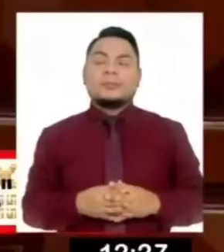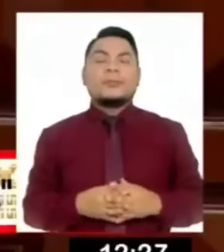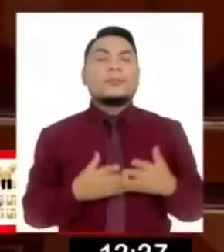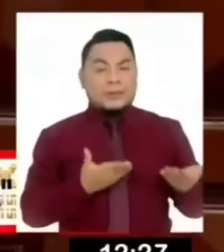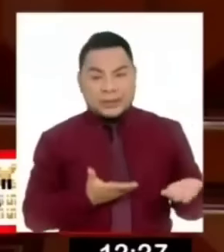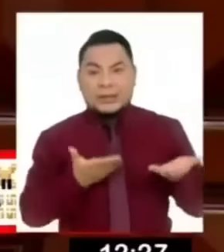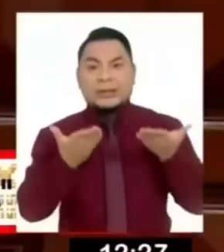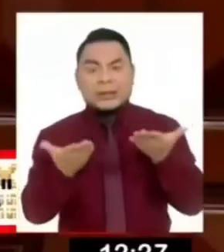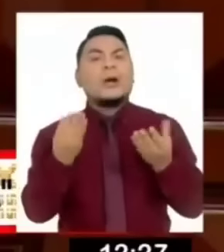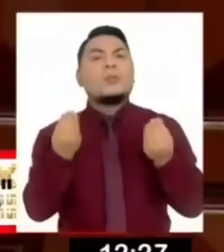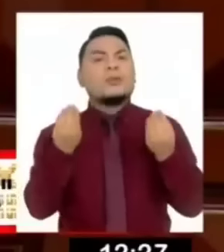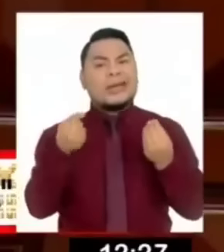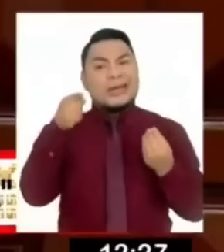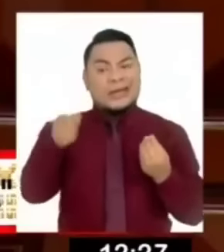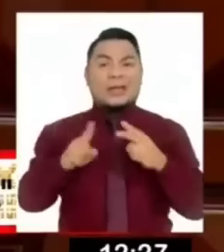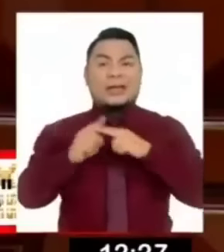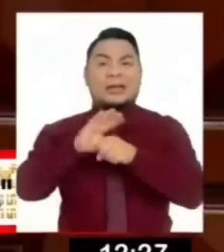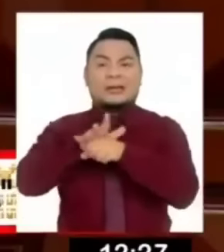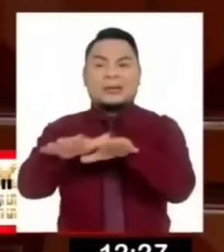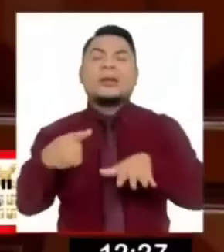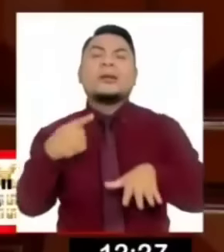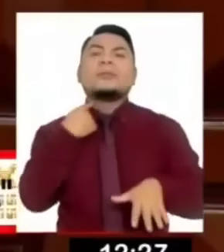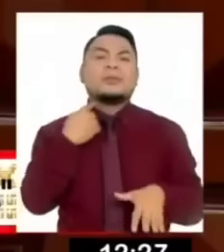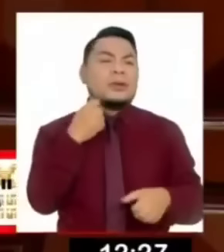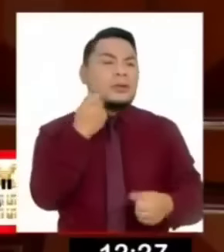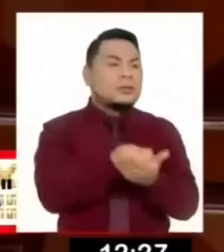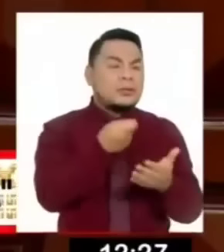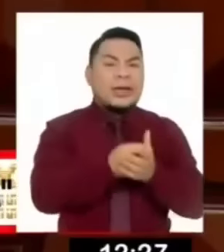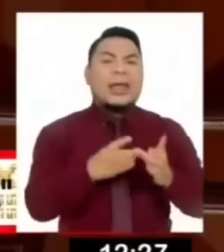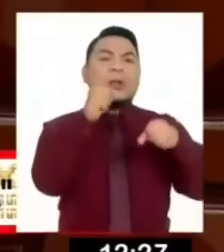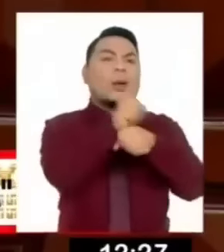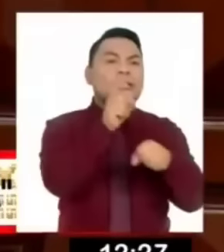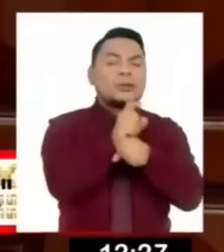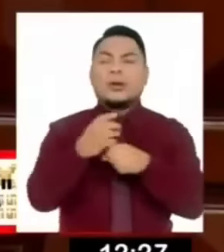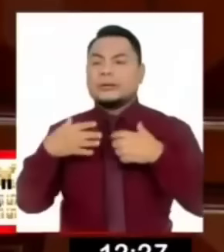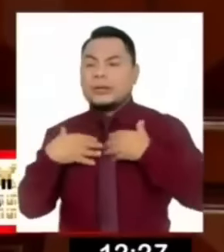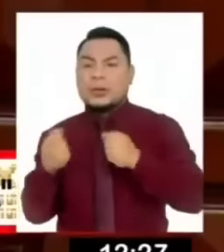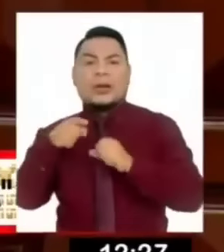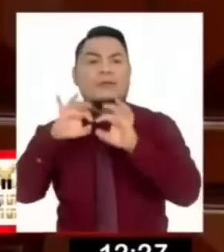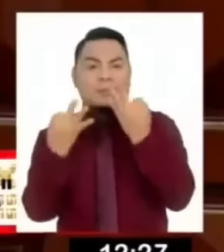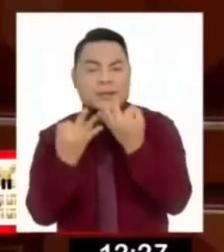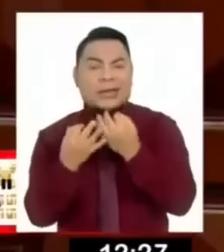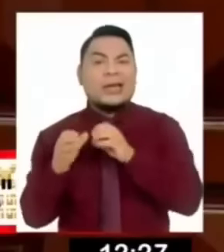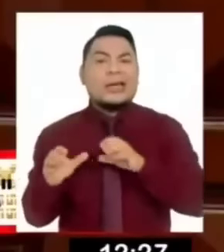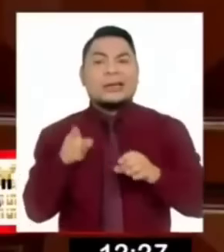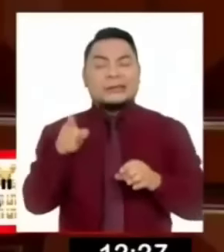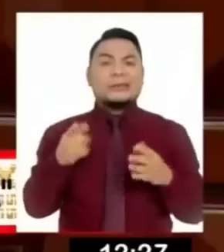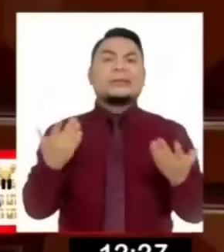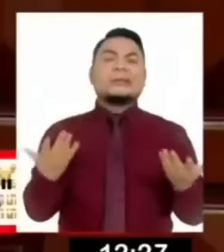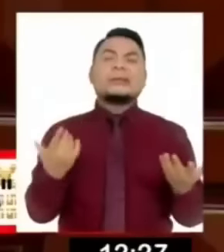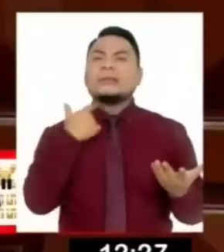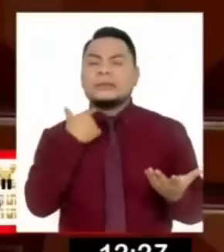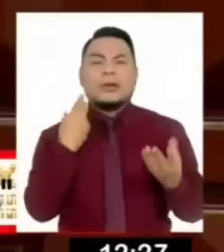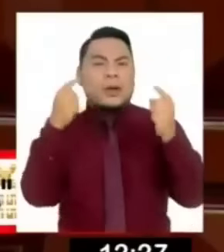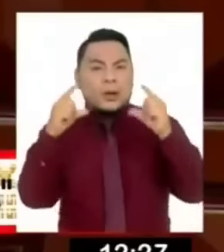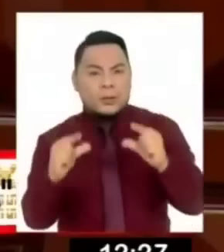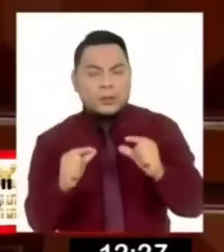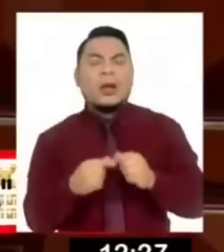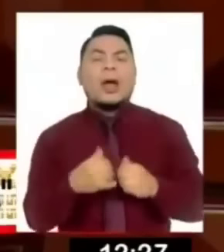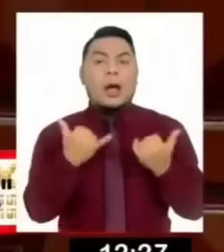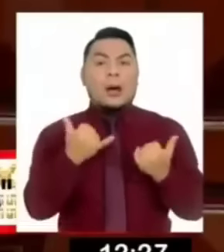dado que la pandemia ha generado muchos costos en educación y salud a las familias, y a eso ahora